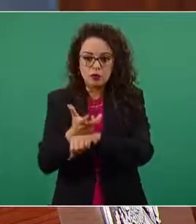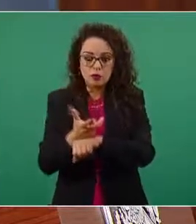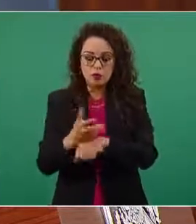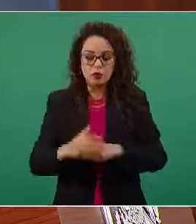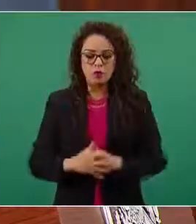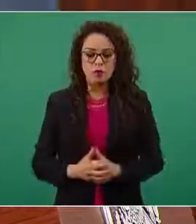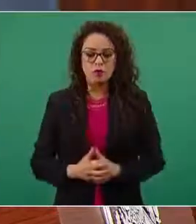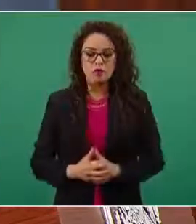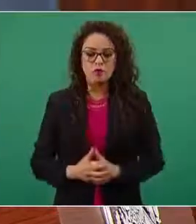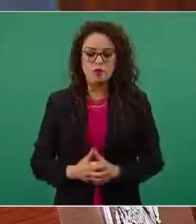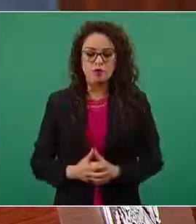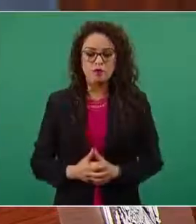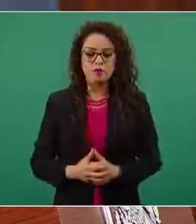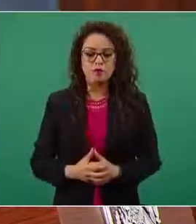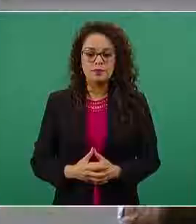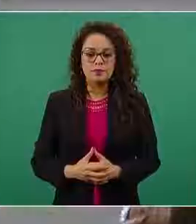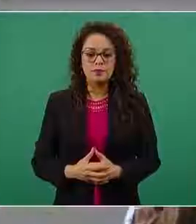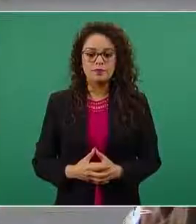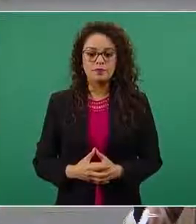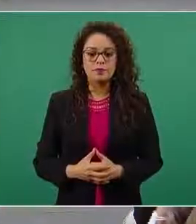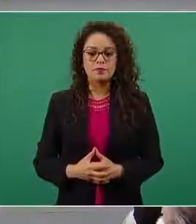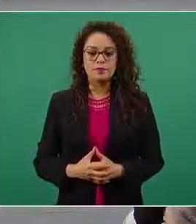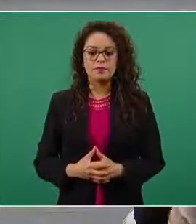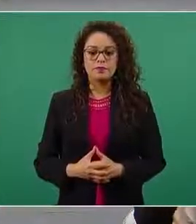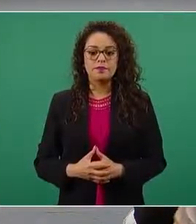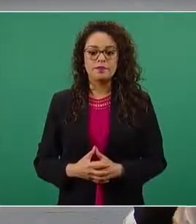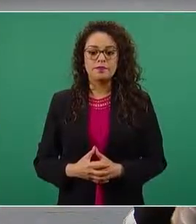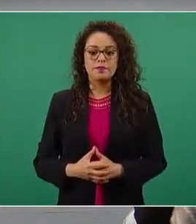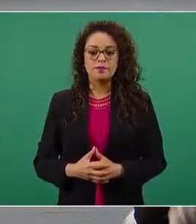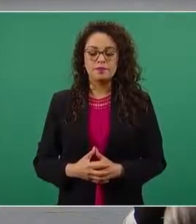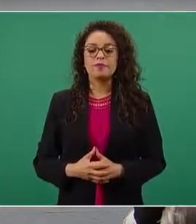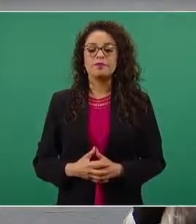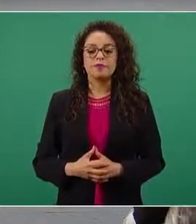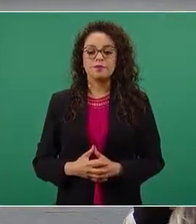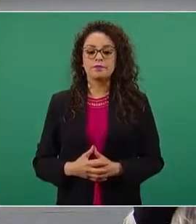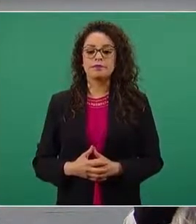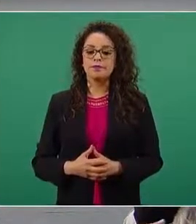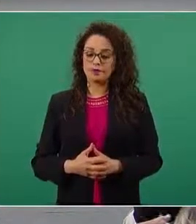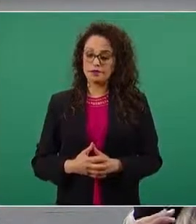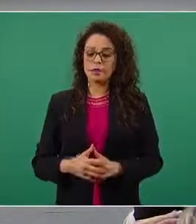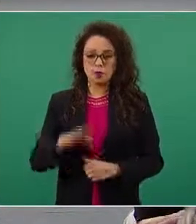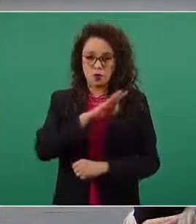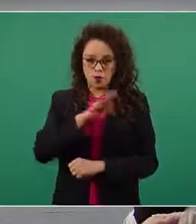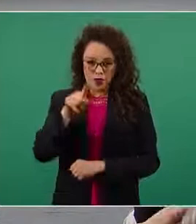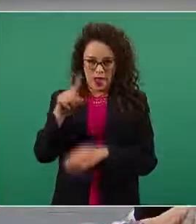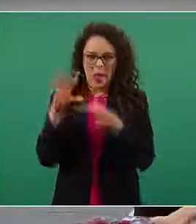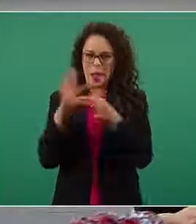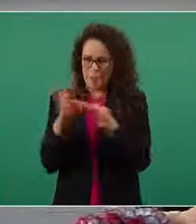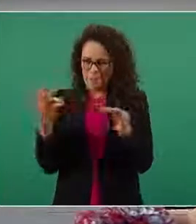La traíamos sí, así es, desde así es, señor. Europa. ¿Puedes explicarlo?